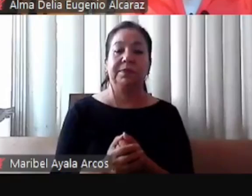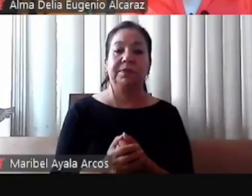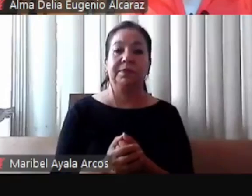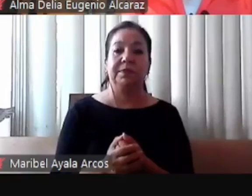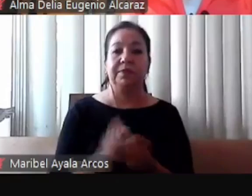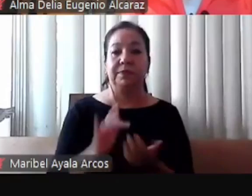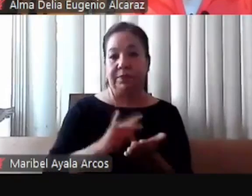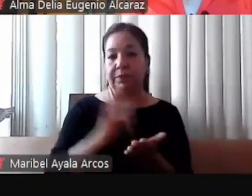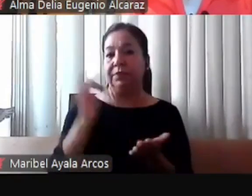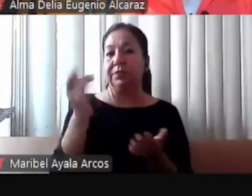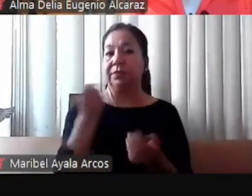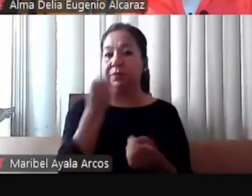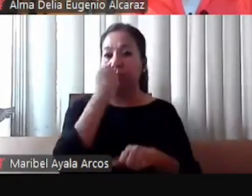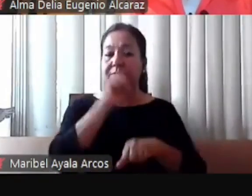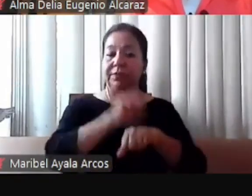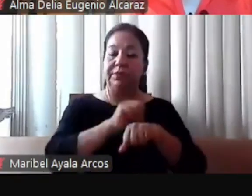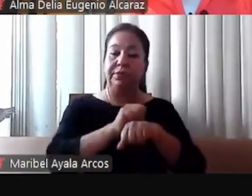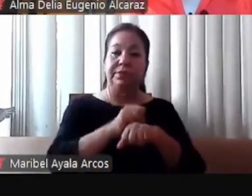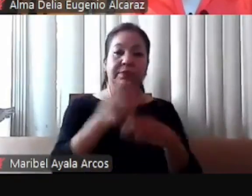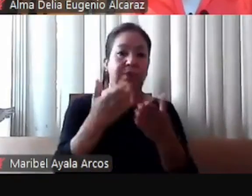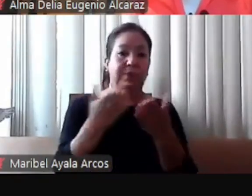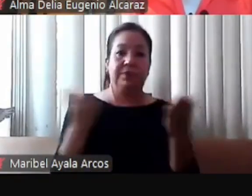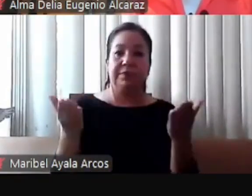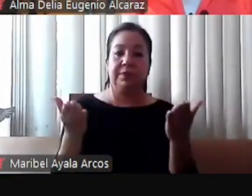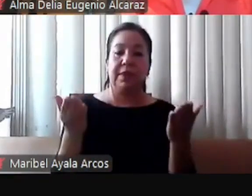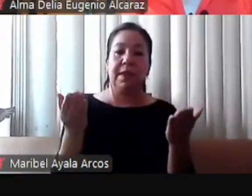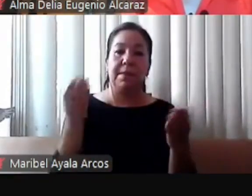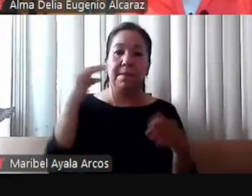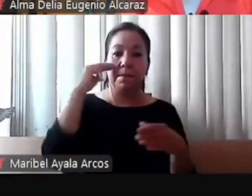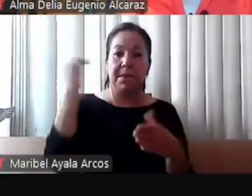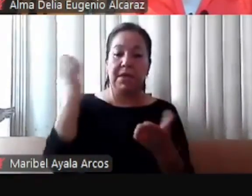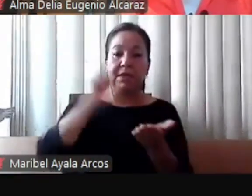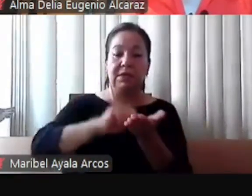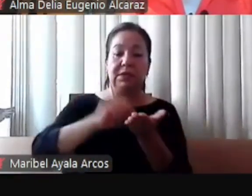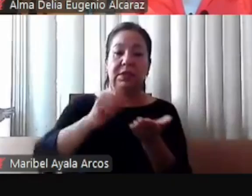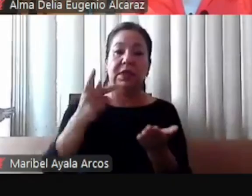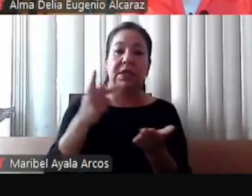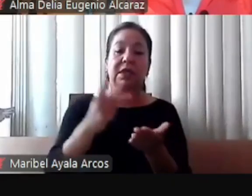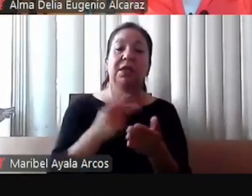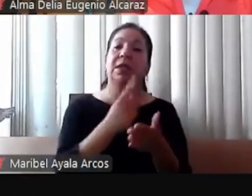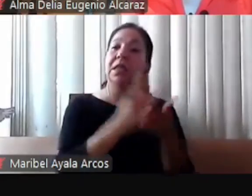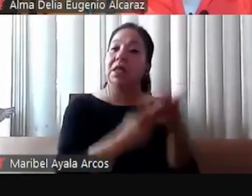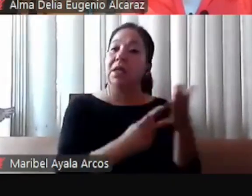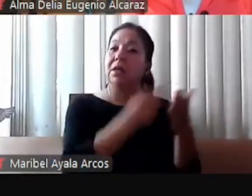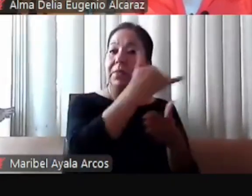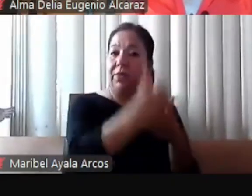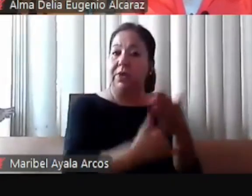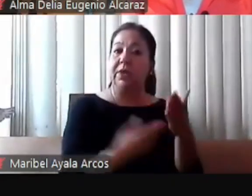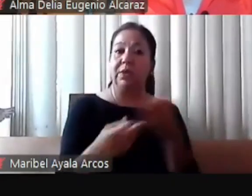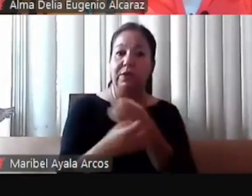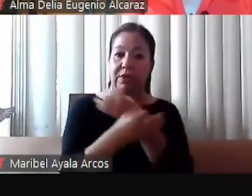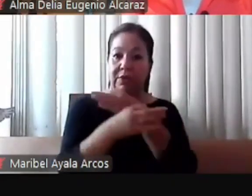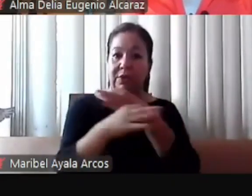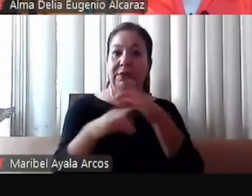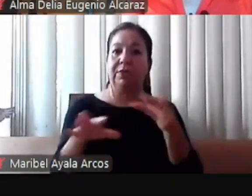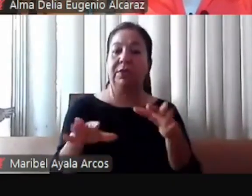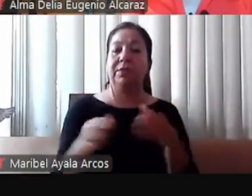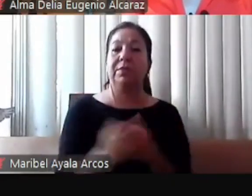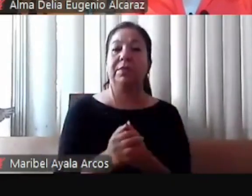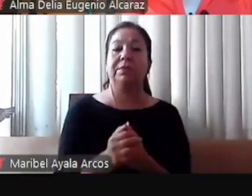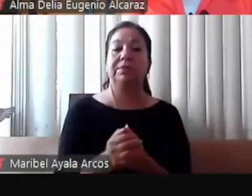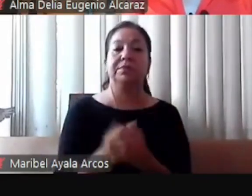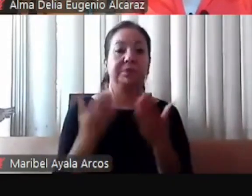Gracias, secretario. Magistradas, magistrado, está a nuestra consideración el proyecto del que se ha dado cuenta. No